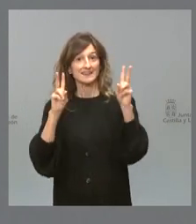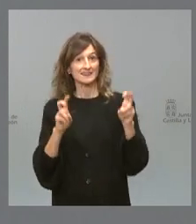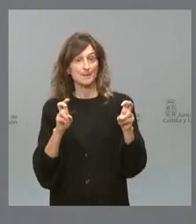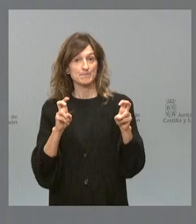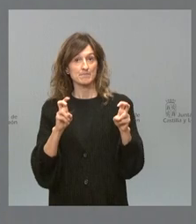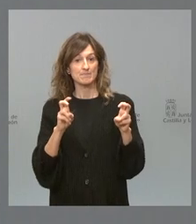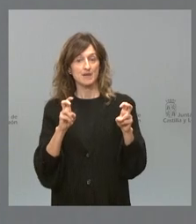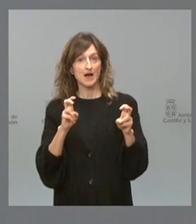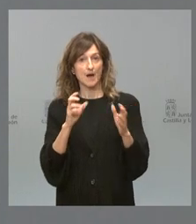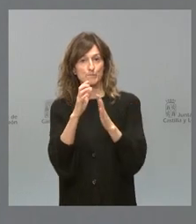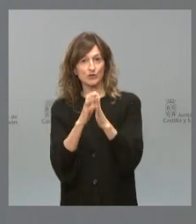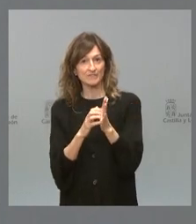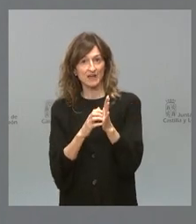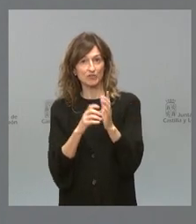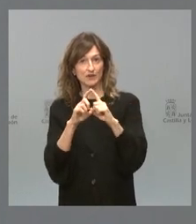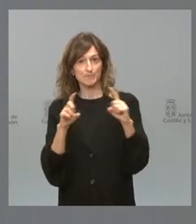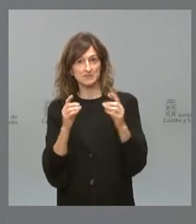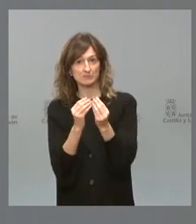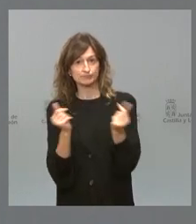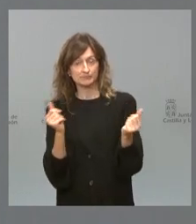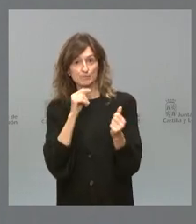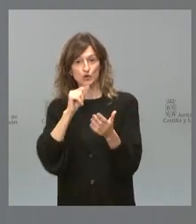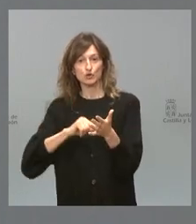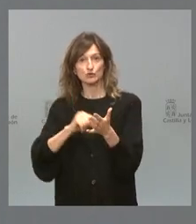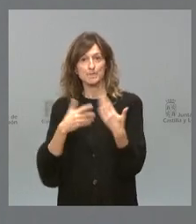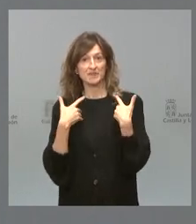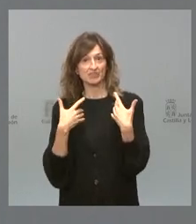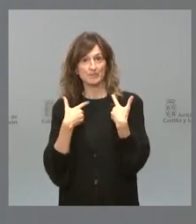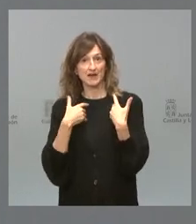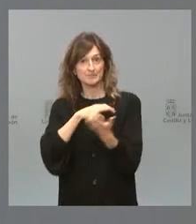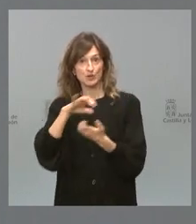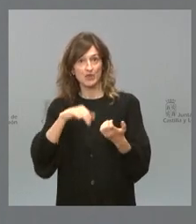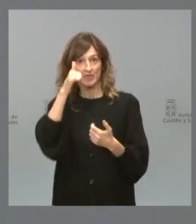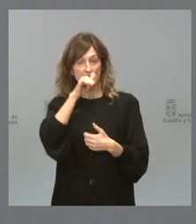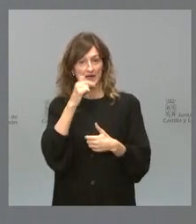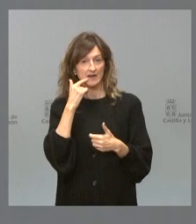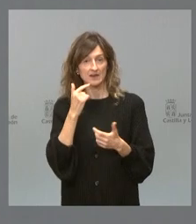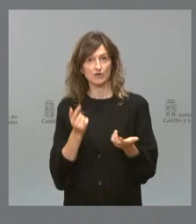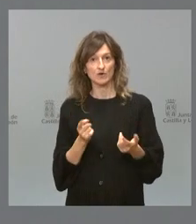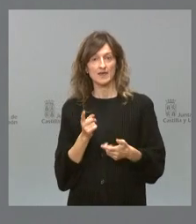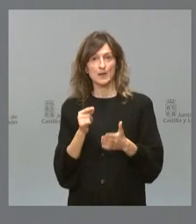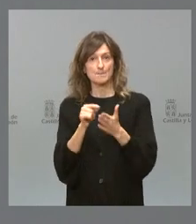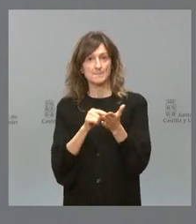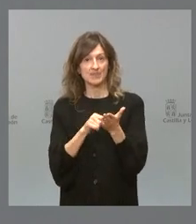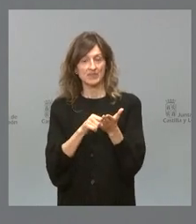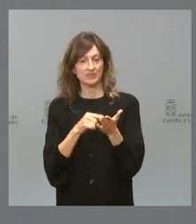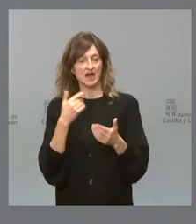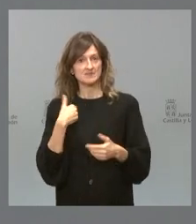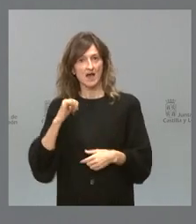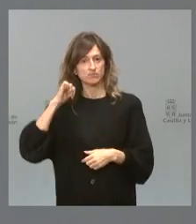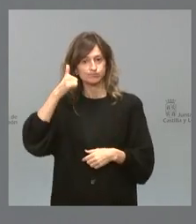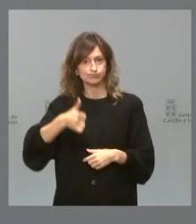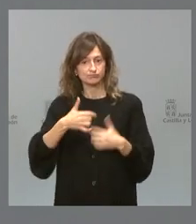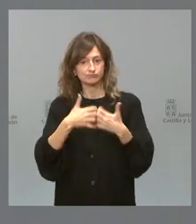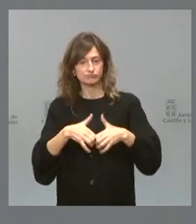de eliminar las bonificaciones a las empresas por contratar a Víctimas de violencia de género es una es una medida que llevaba muchos años